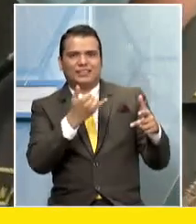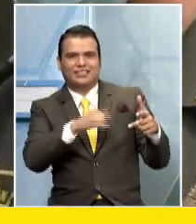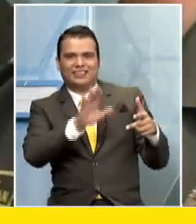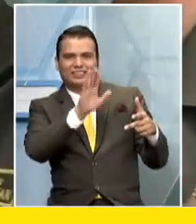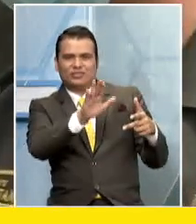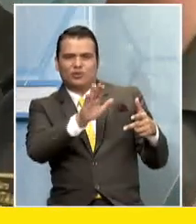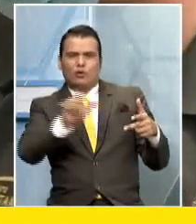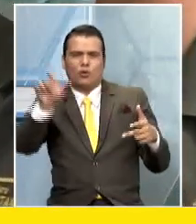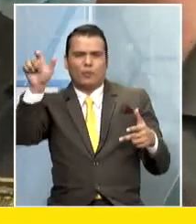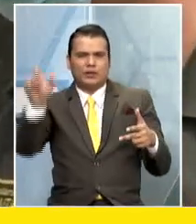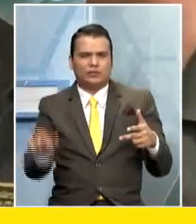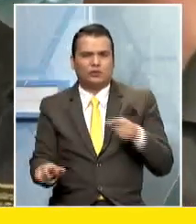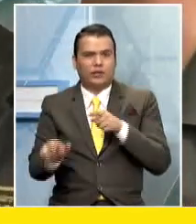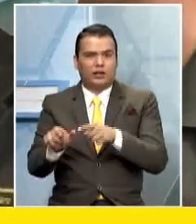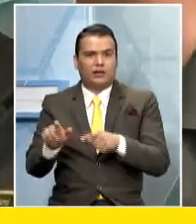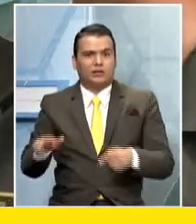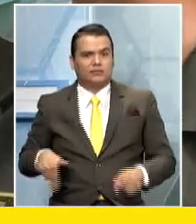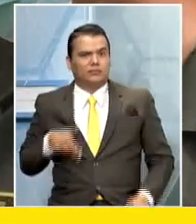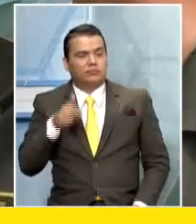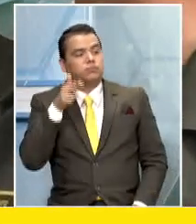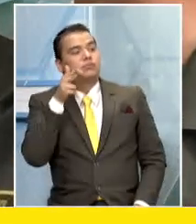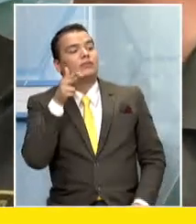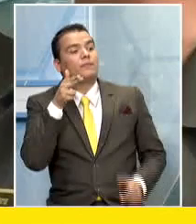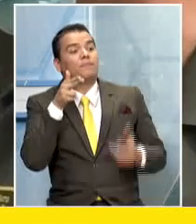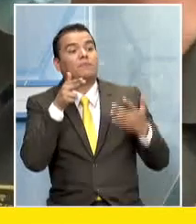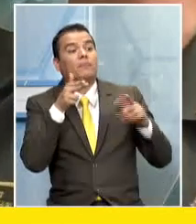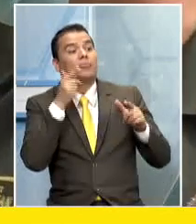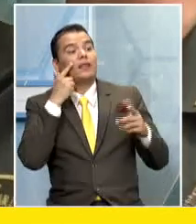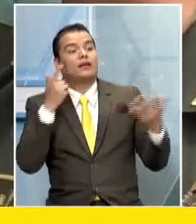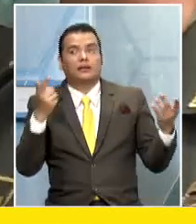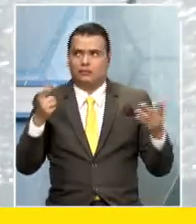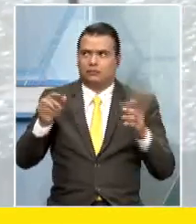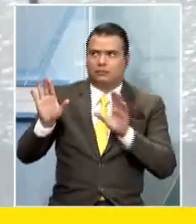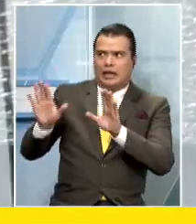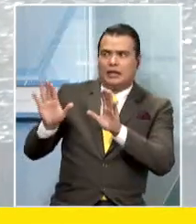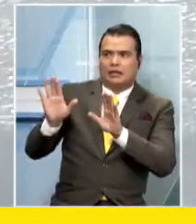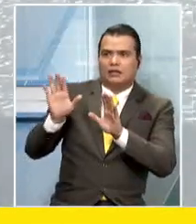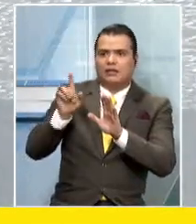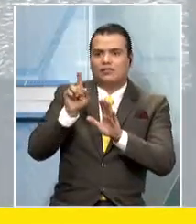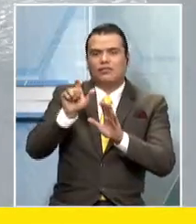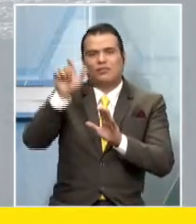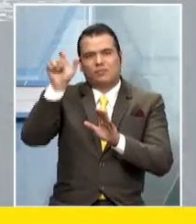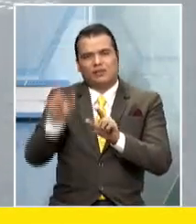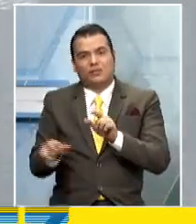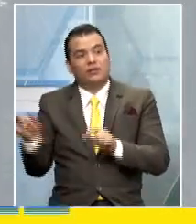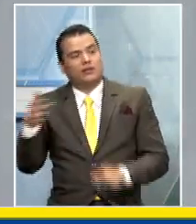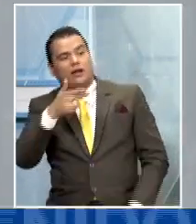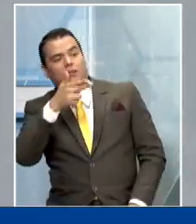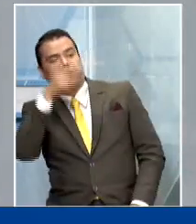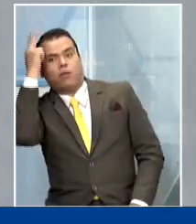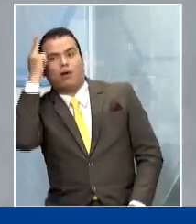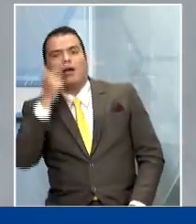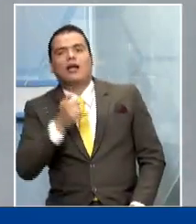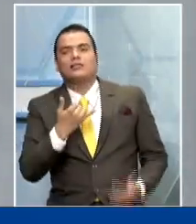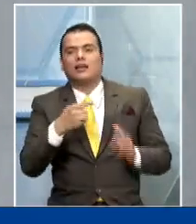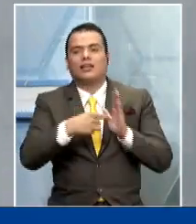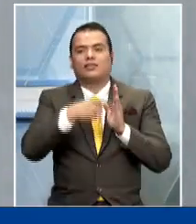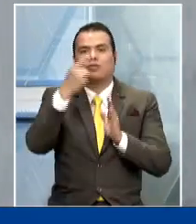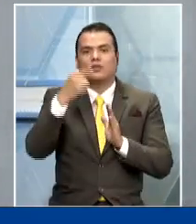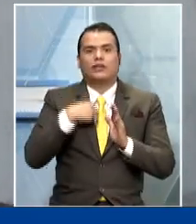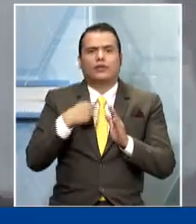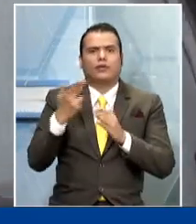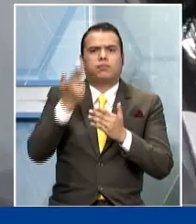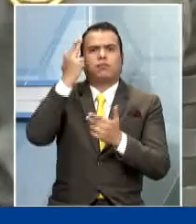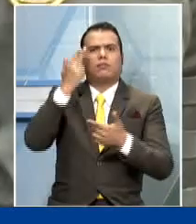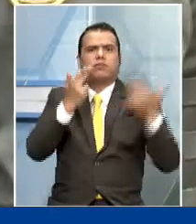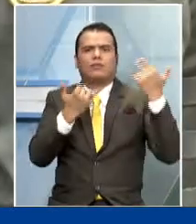la persona trata, desenfunde el arma, trata de defenderse y uno de los delincuentes lo ataca con arma de fuego, se presenta un intercambio de disparos.